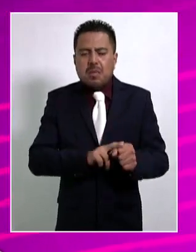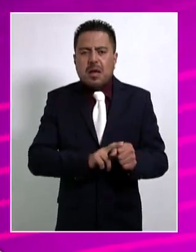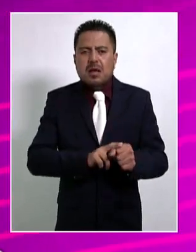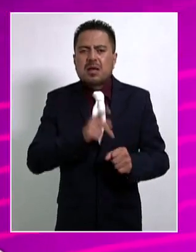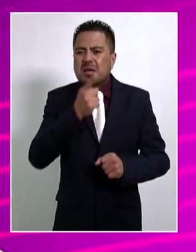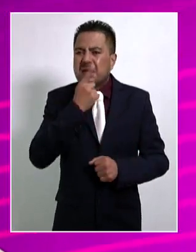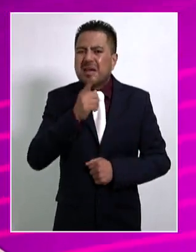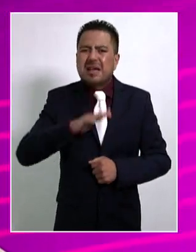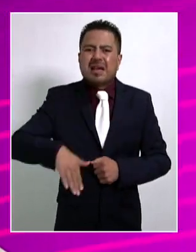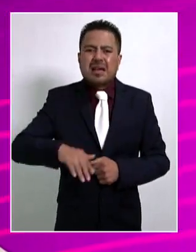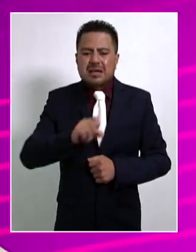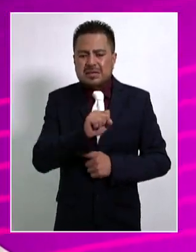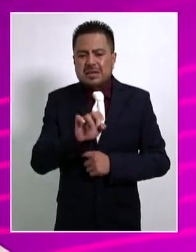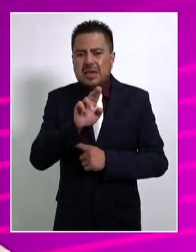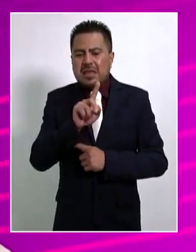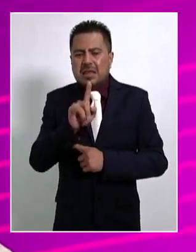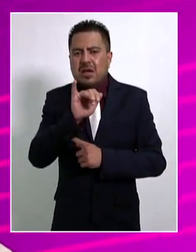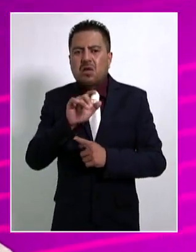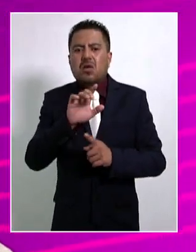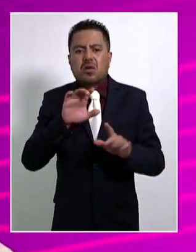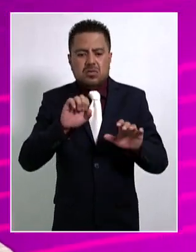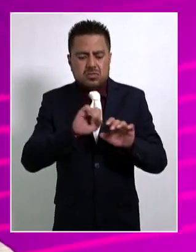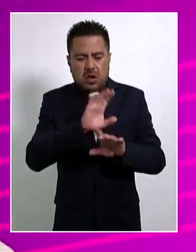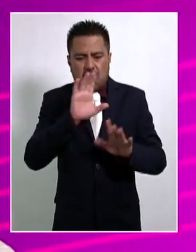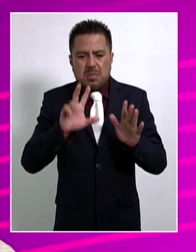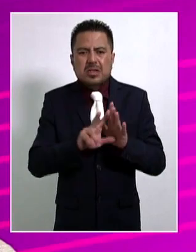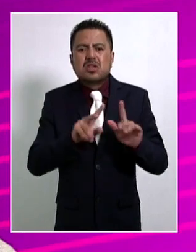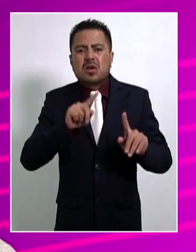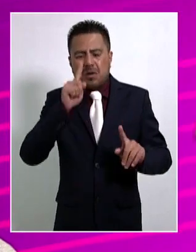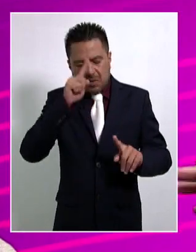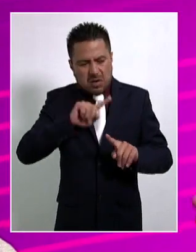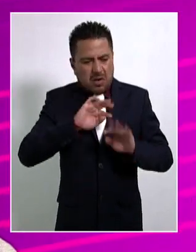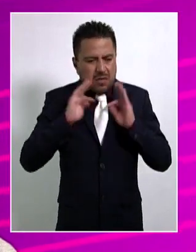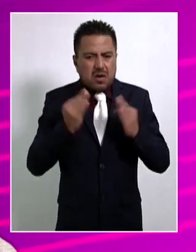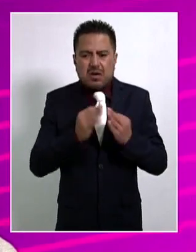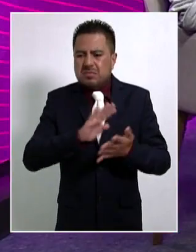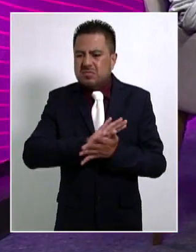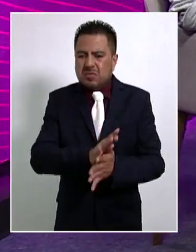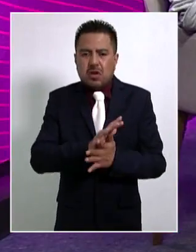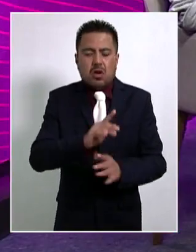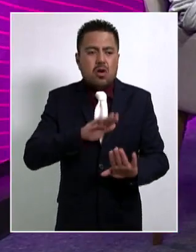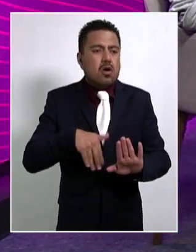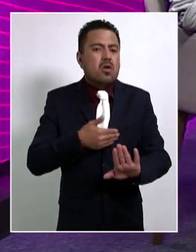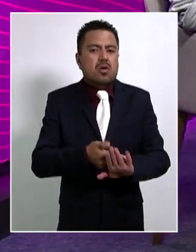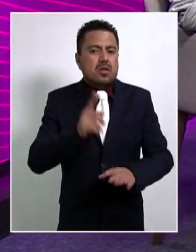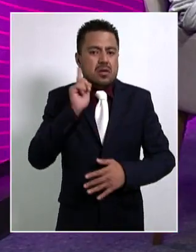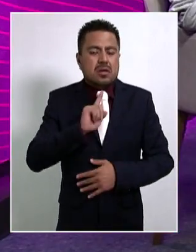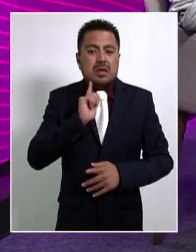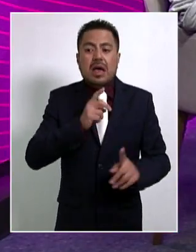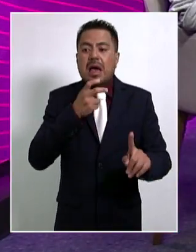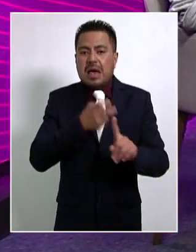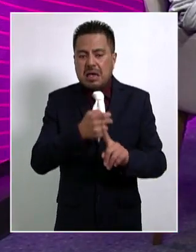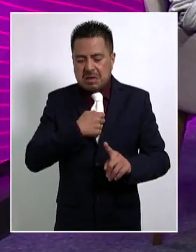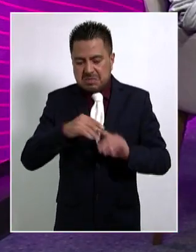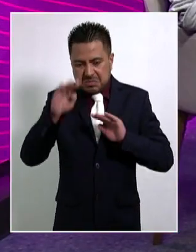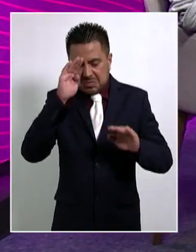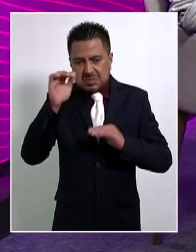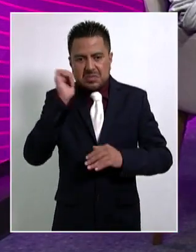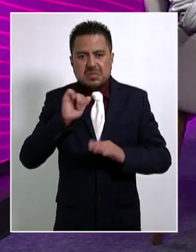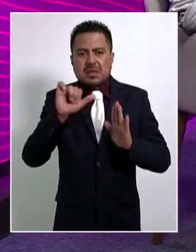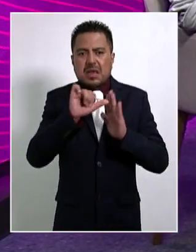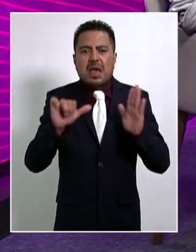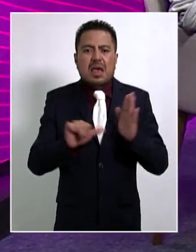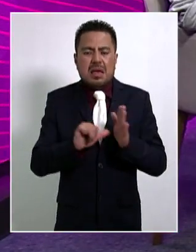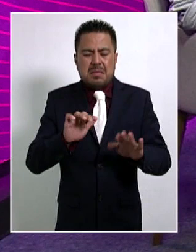Y mencionaste la CEDAW, que es la Convención para eliminar todas las formas de discriminación contra las mujeres. Y ahí yo siempre he pensado que un